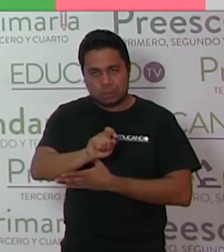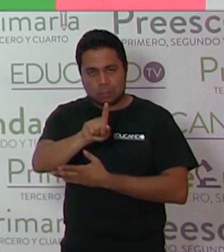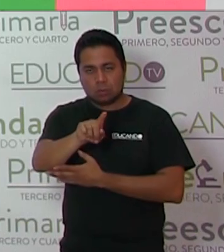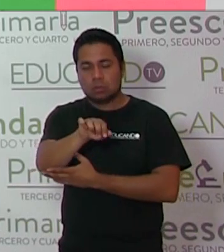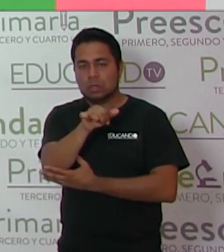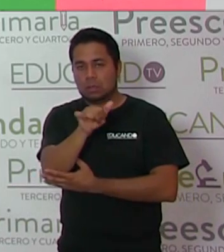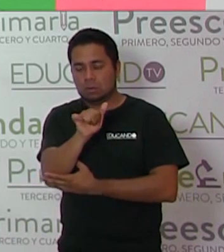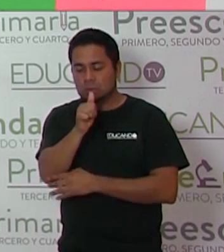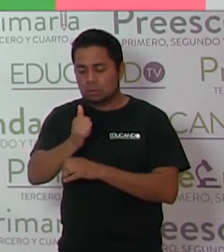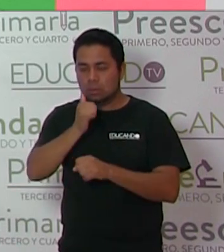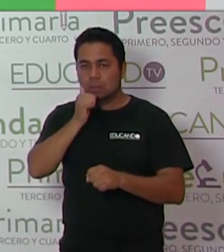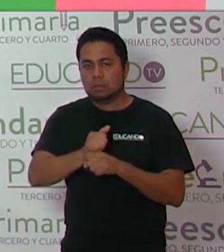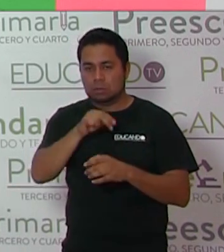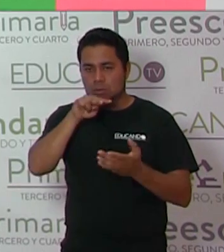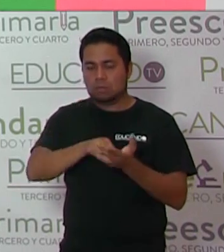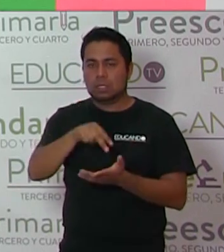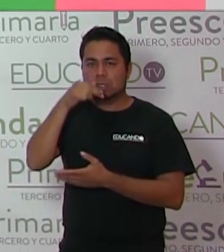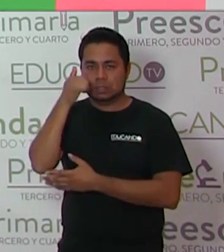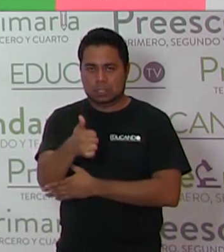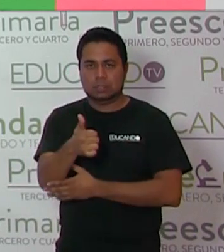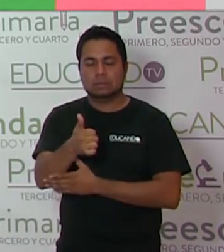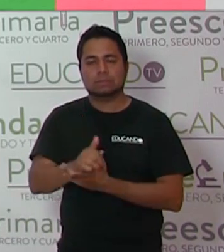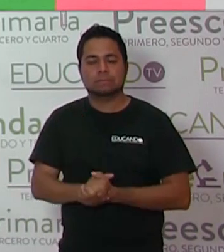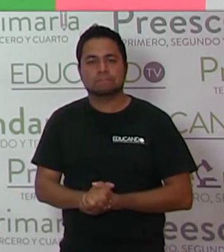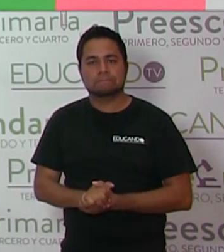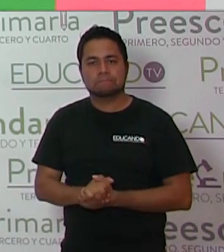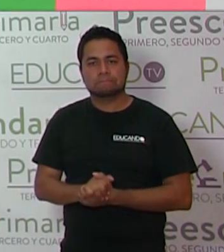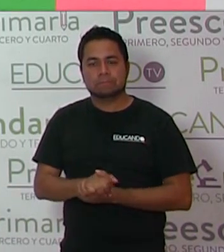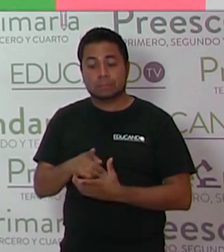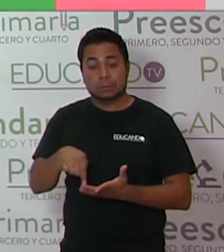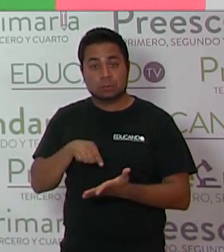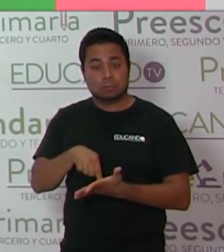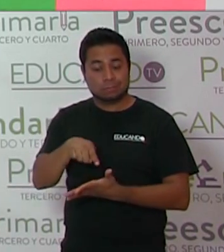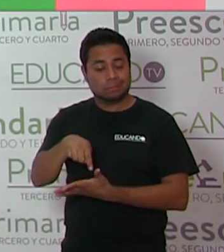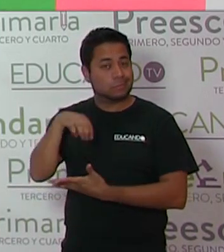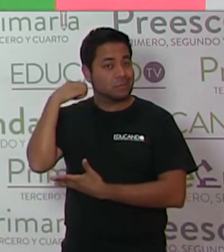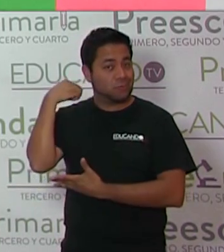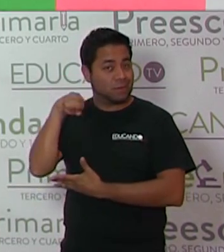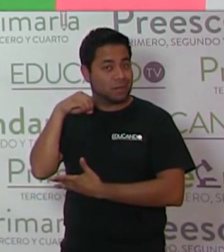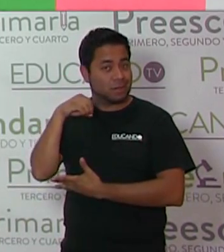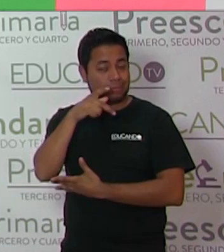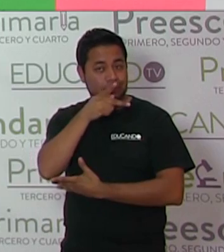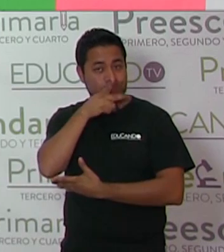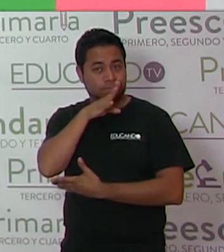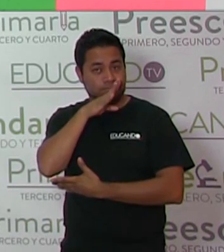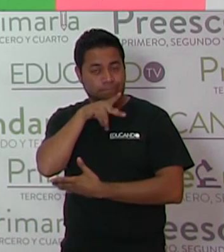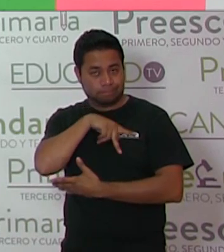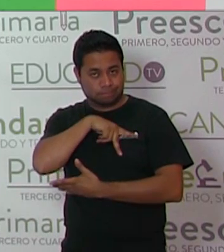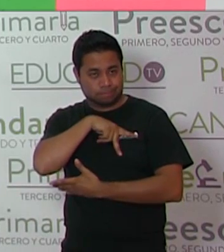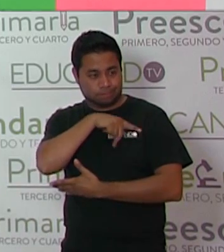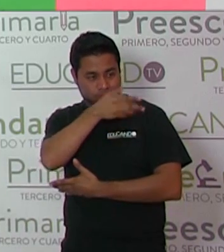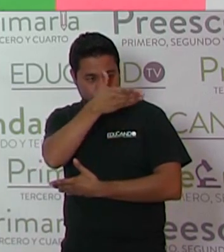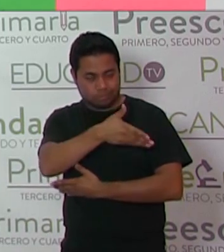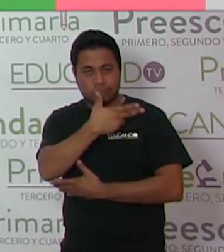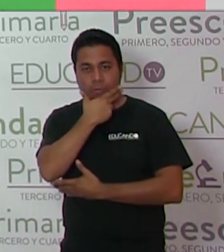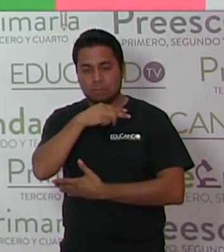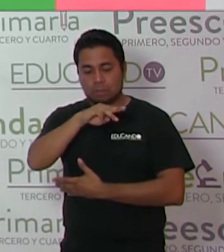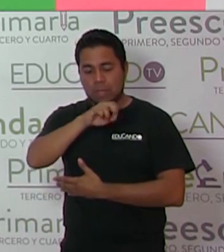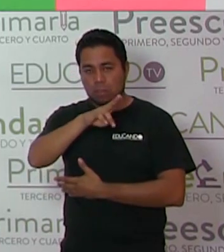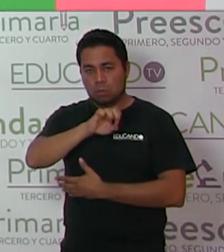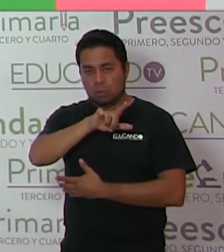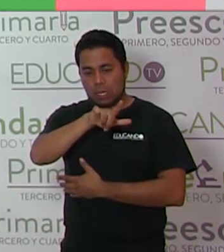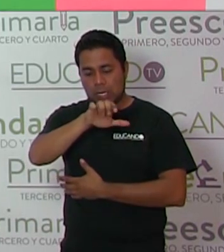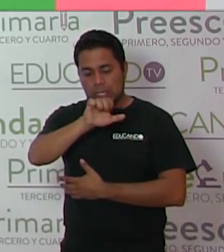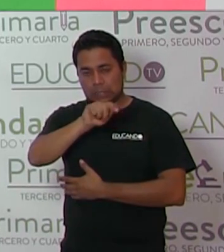de agosto de 2006 en Oaxaca. Mis padres son Manuel